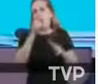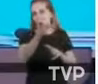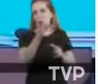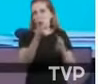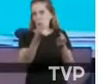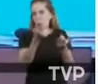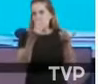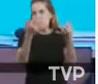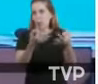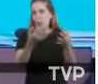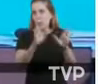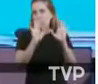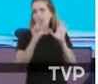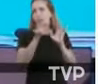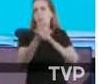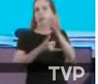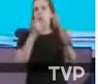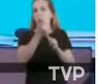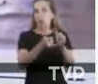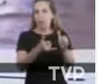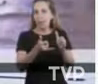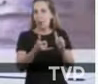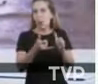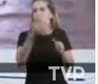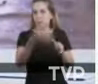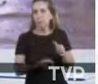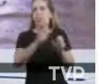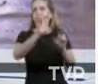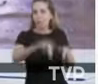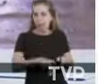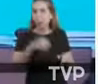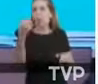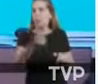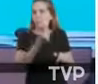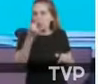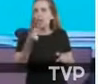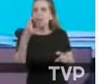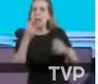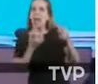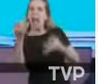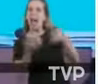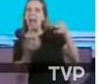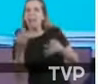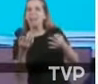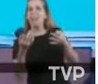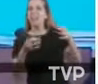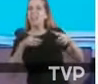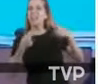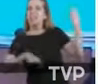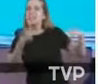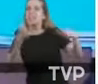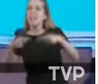muy valiosa posición que marca. Y efectivamente hay que siempre analizar el impacto que tienen los distintos escenarios. Nuestra